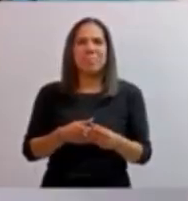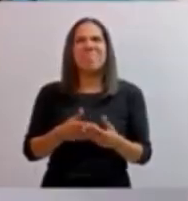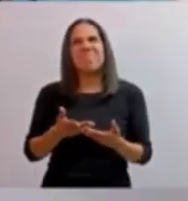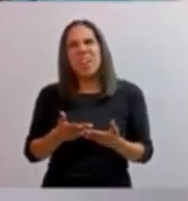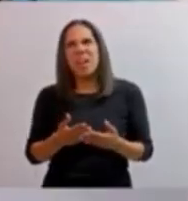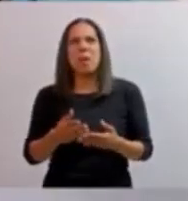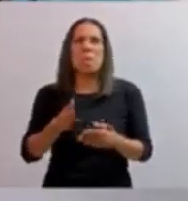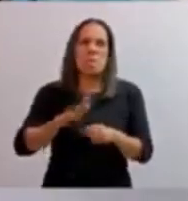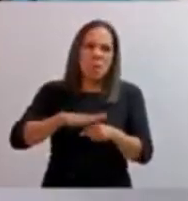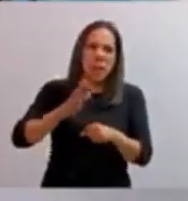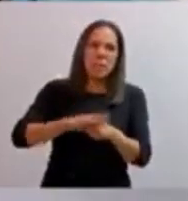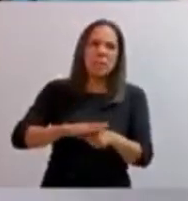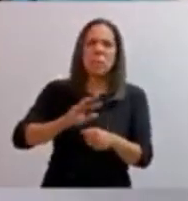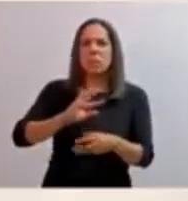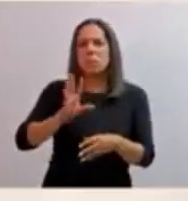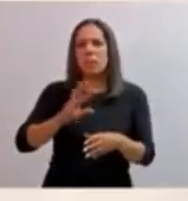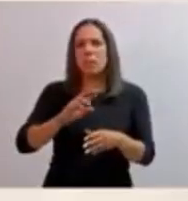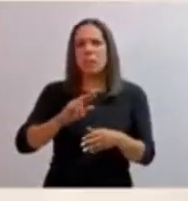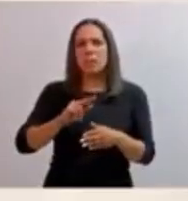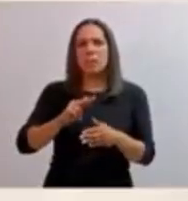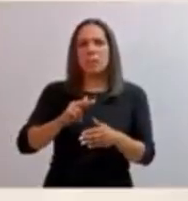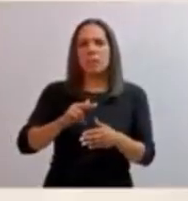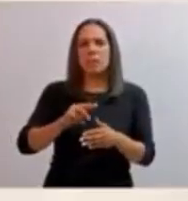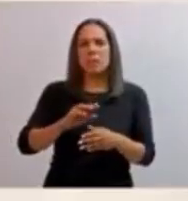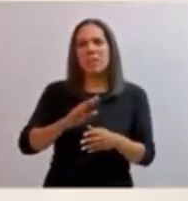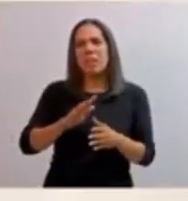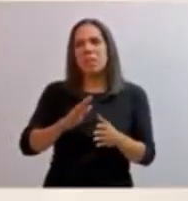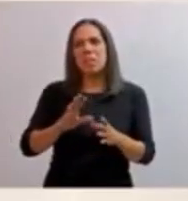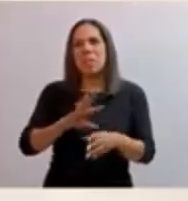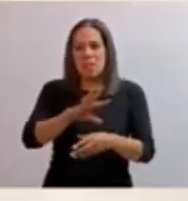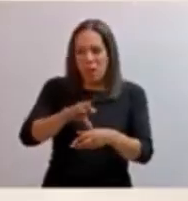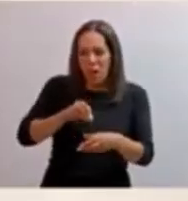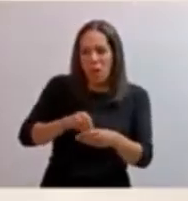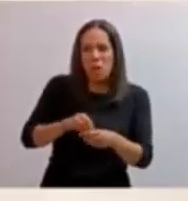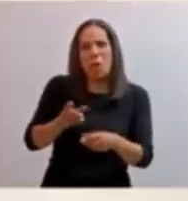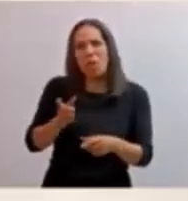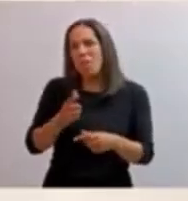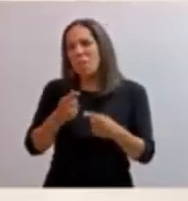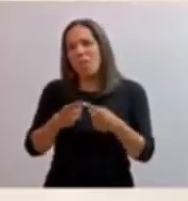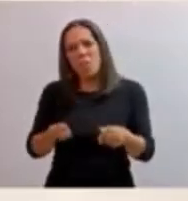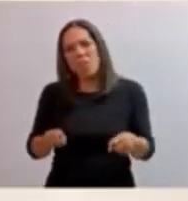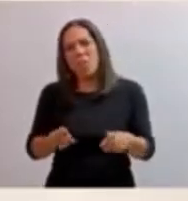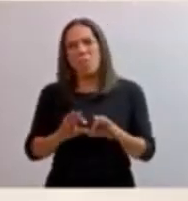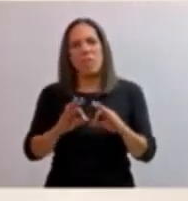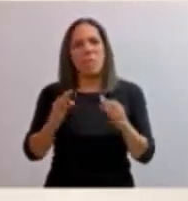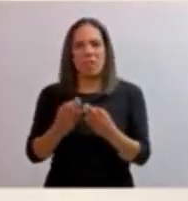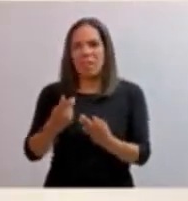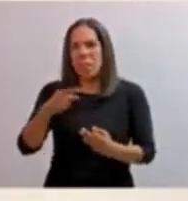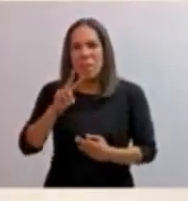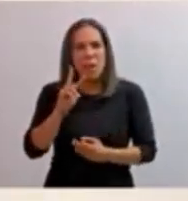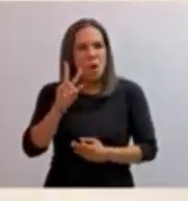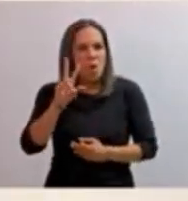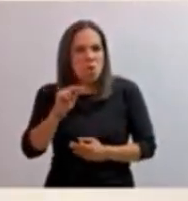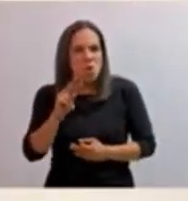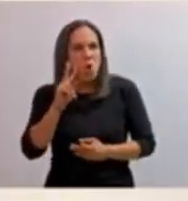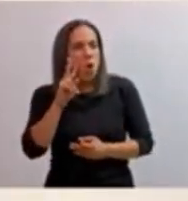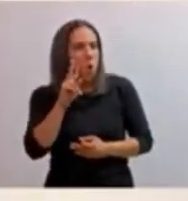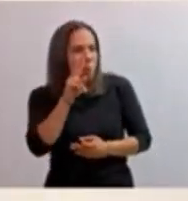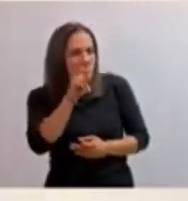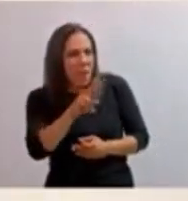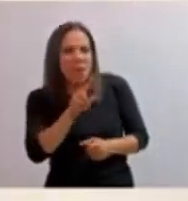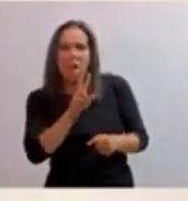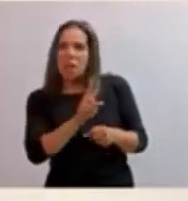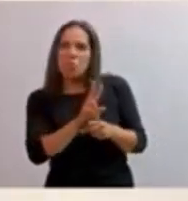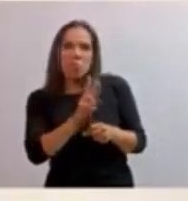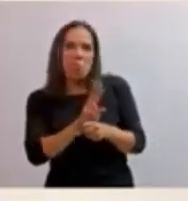administrativo, a que se realizaran las gestiones y se continuara con los procesos, pero no había alguien que estuviera acompañando las cuestiones